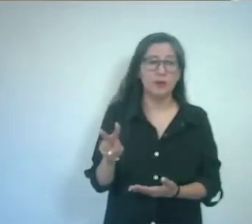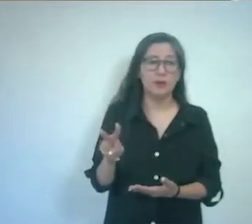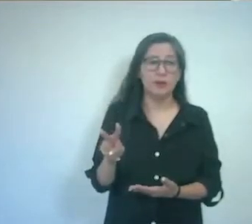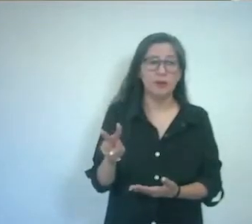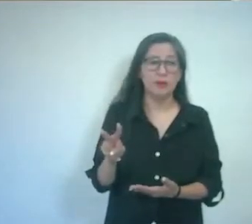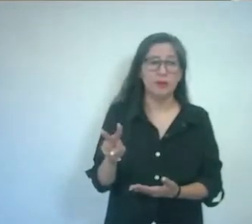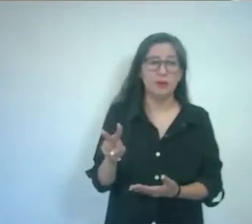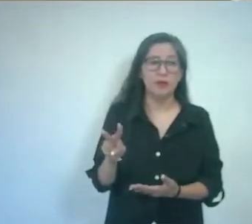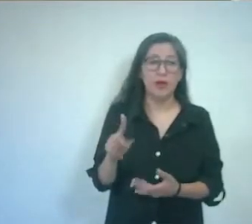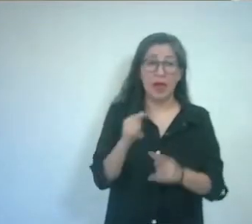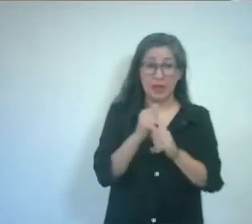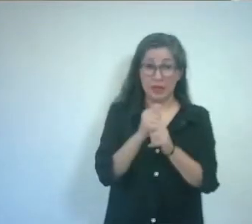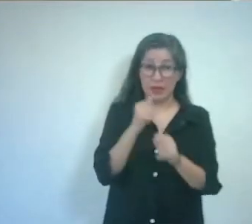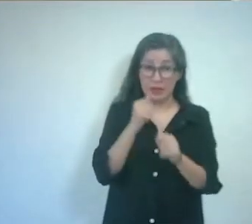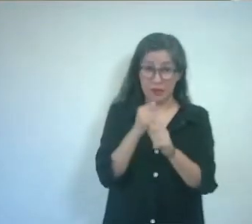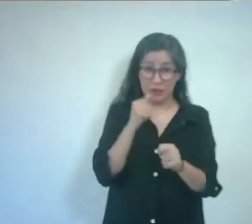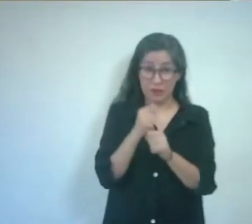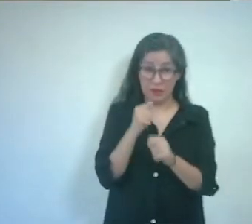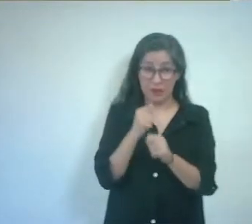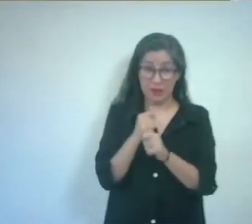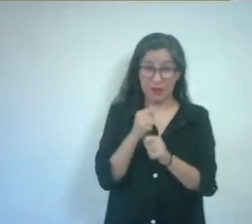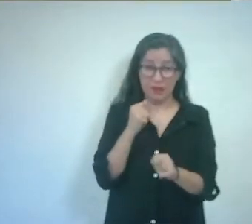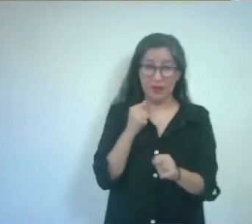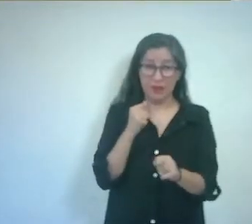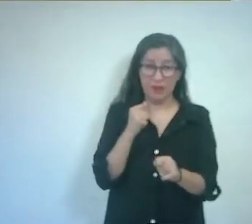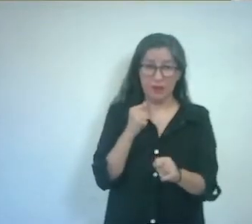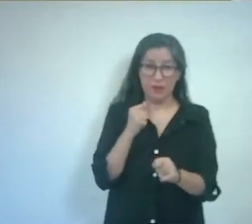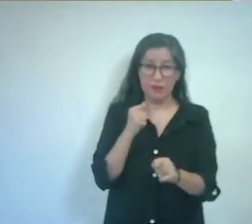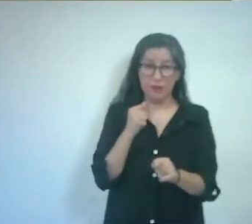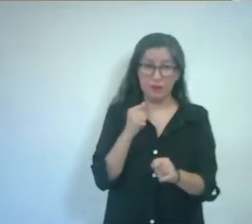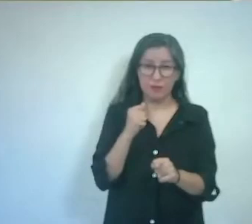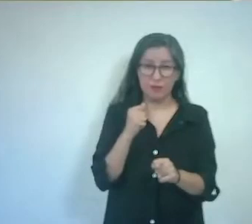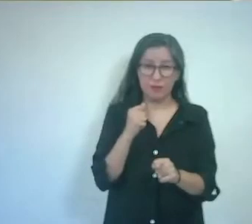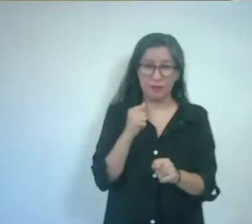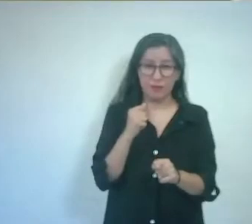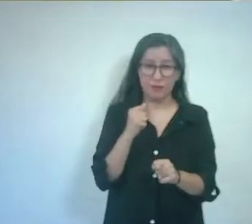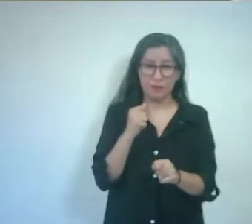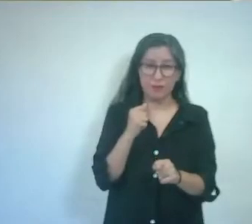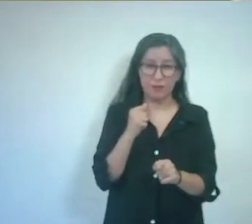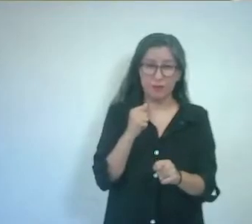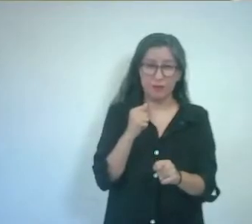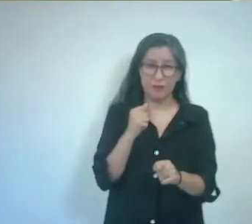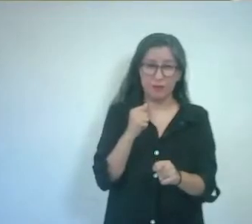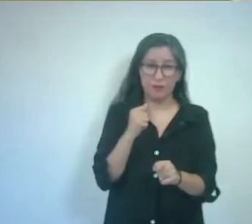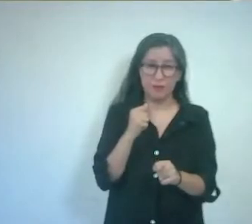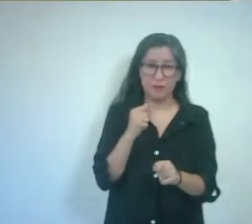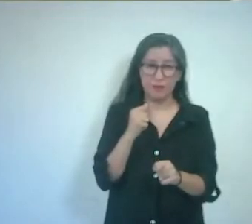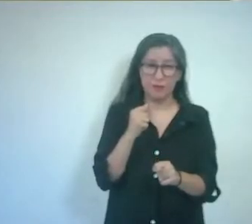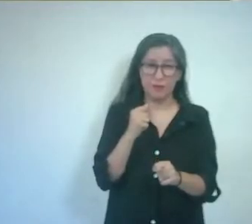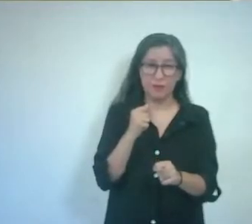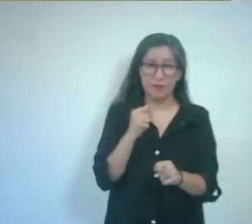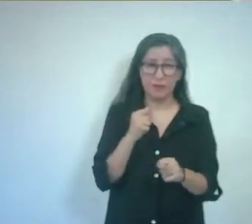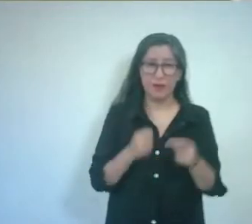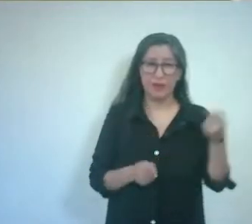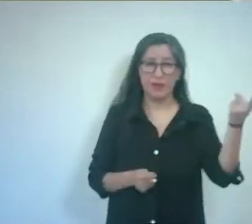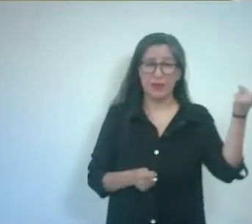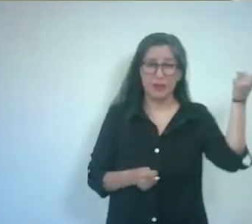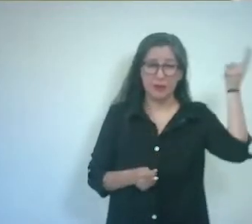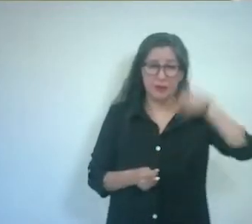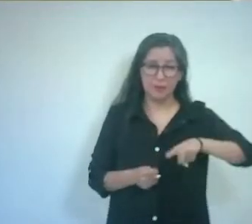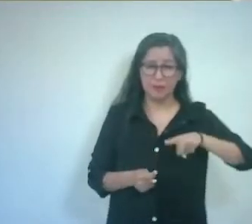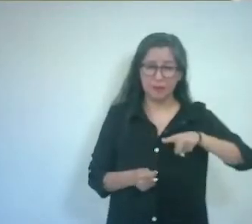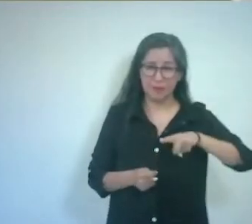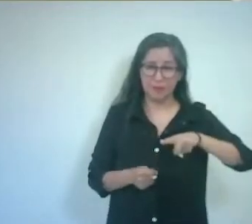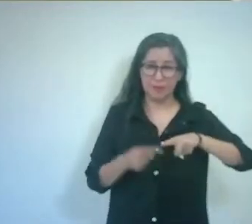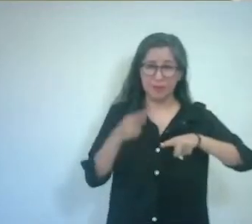el transporte público y a las órdenes de las autoridades gubernamentales y de